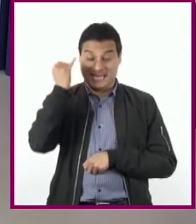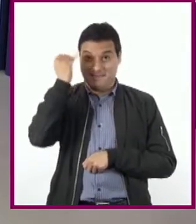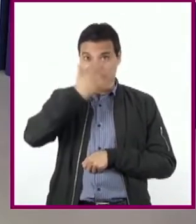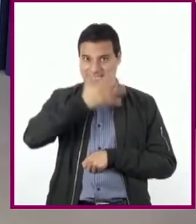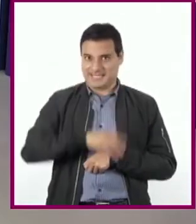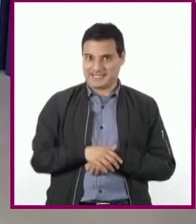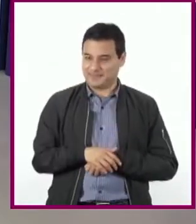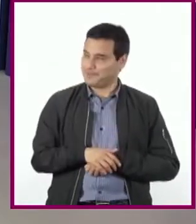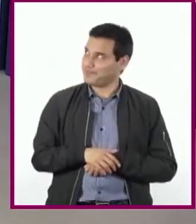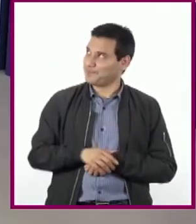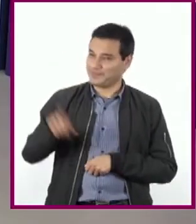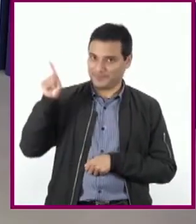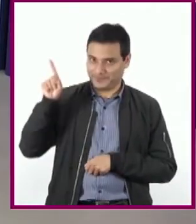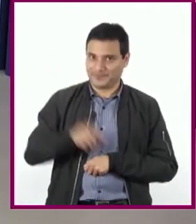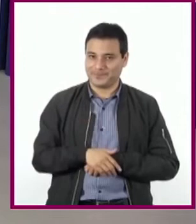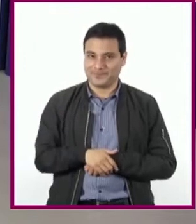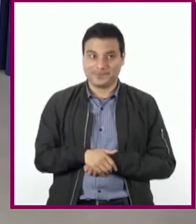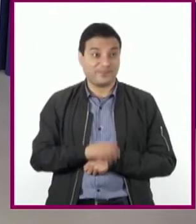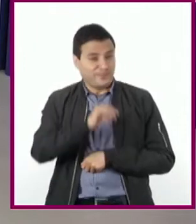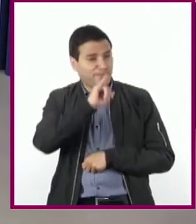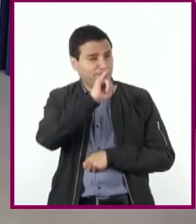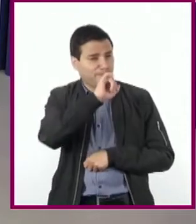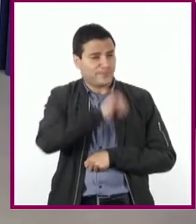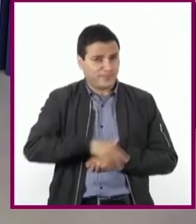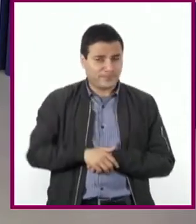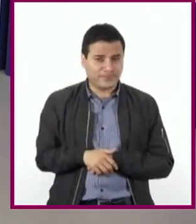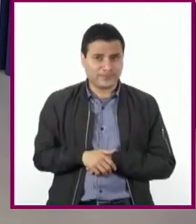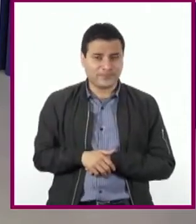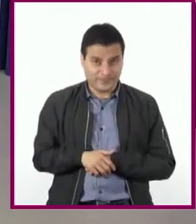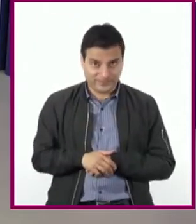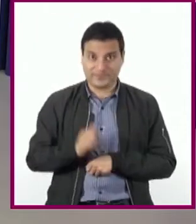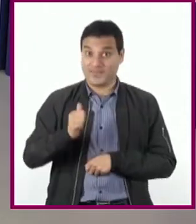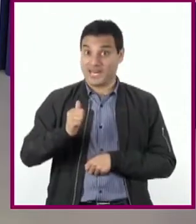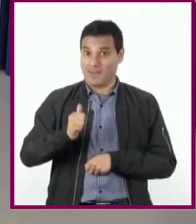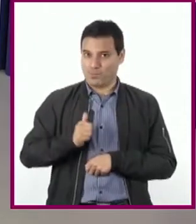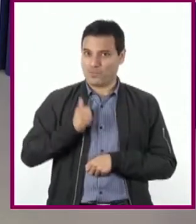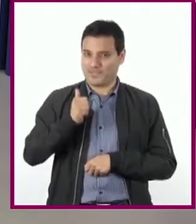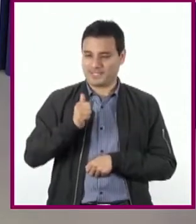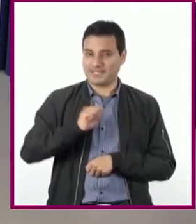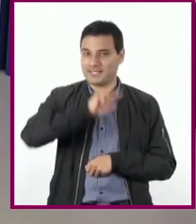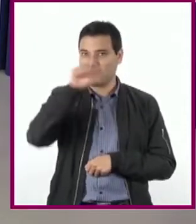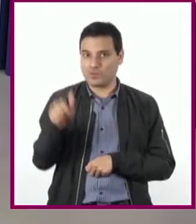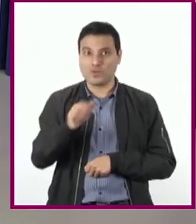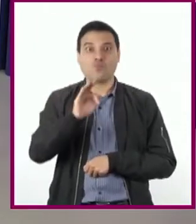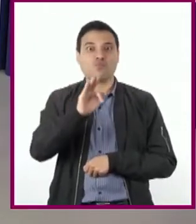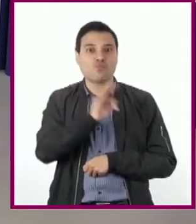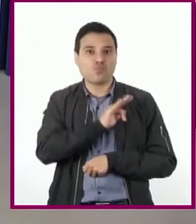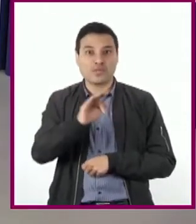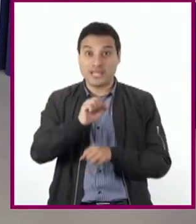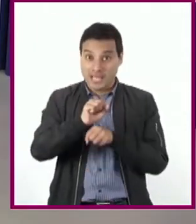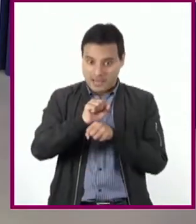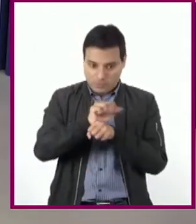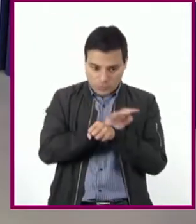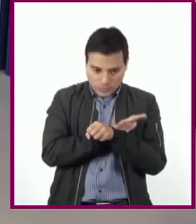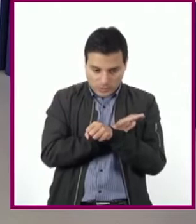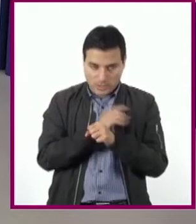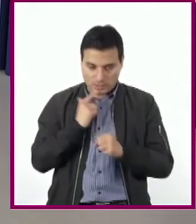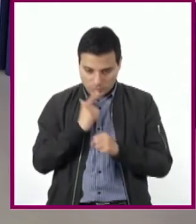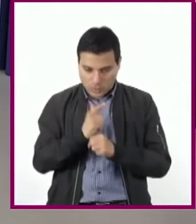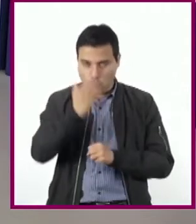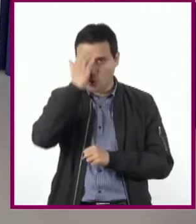mostrar? ¡Claro! Y así aprovechamos para explorar nuestras emociones en sana